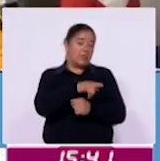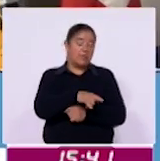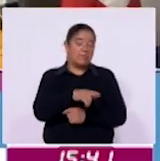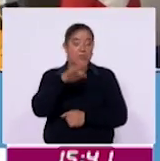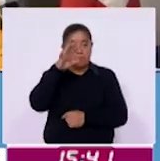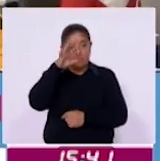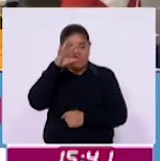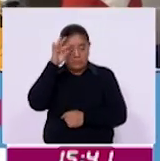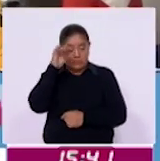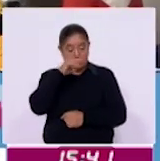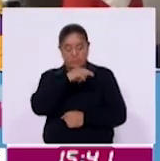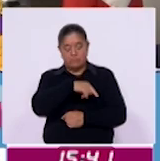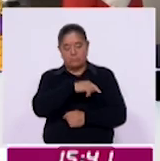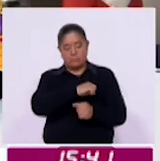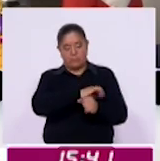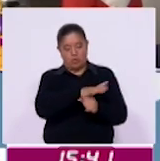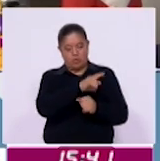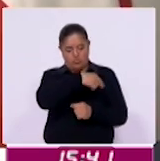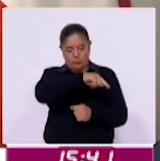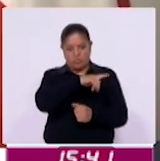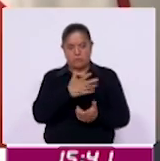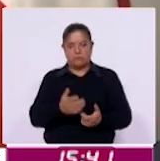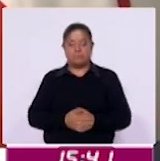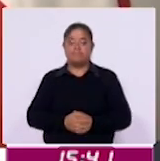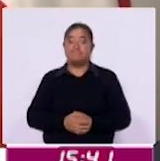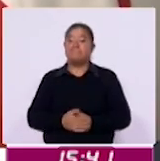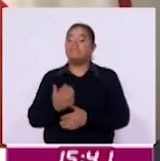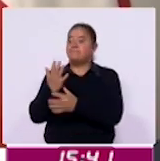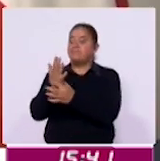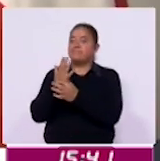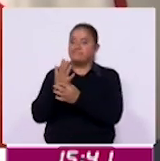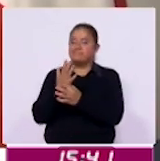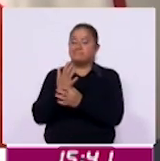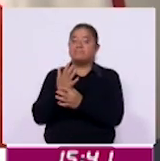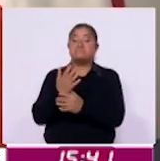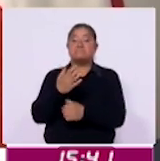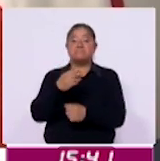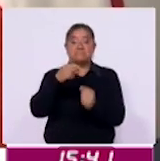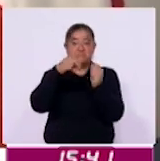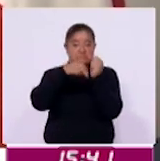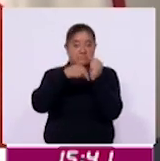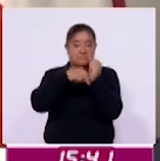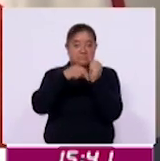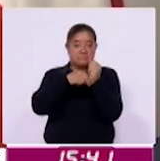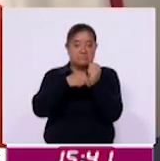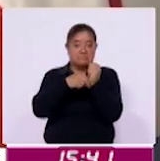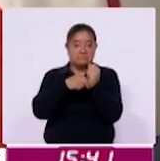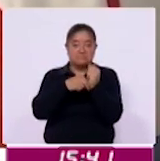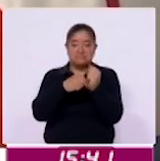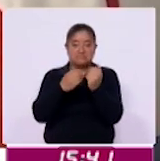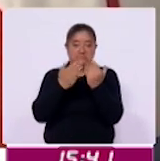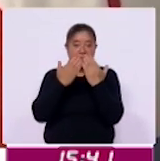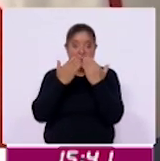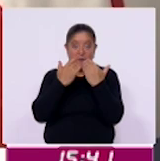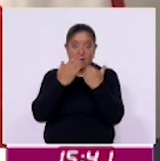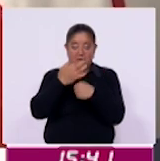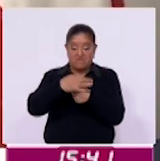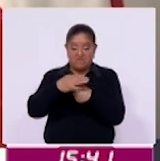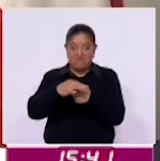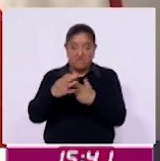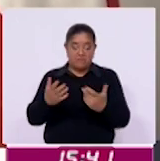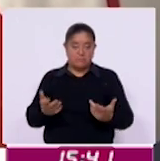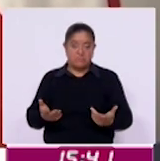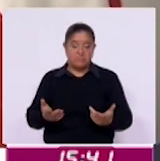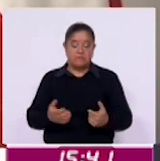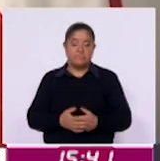COVID-19 evidenció la falta de ahorro entre los mexicanos. Las finanzas, sin duda, no se vieron favorecidas